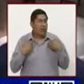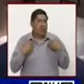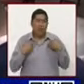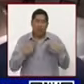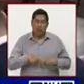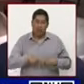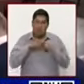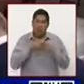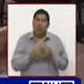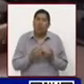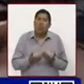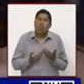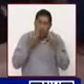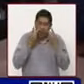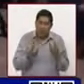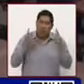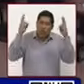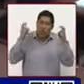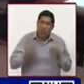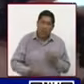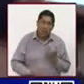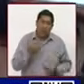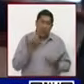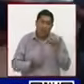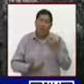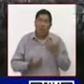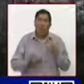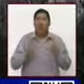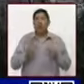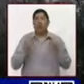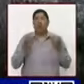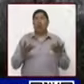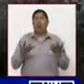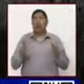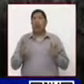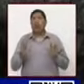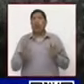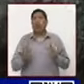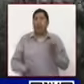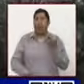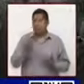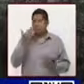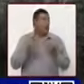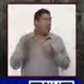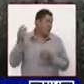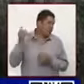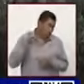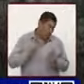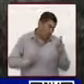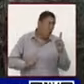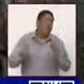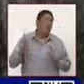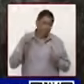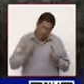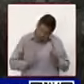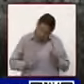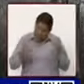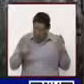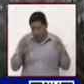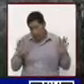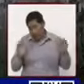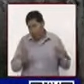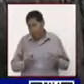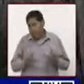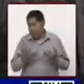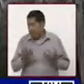clases suspendidas? ¿Cómo se ha visto el tema de la contaminación? No existe ya incendios. Seguramente hay algunos focos que